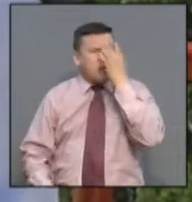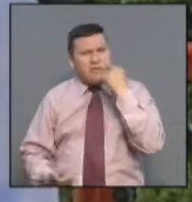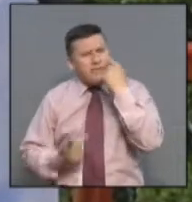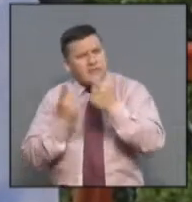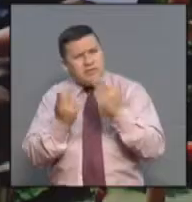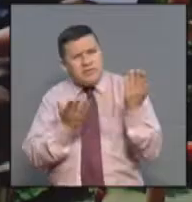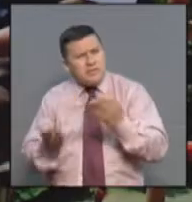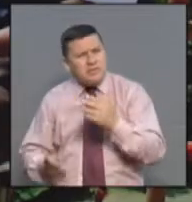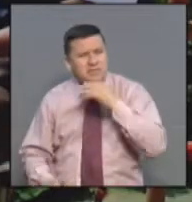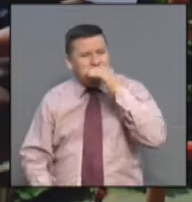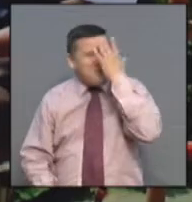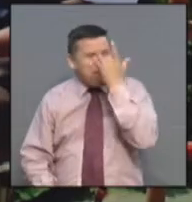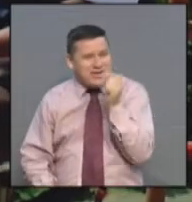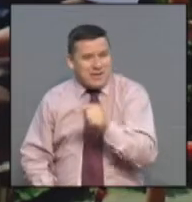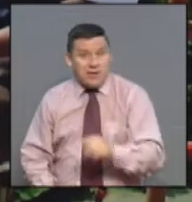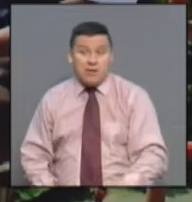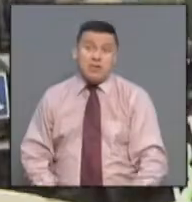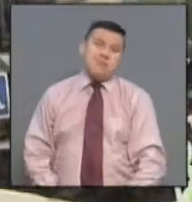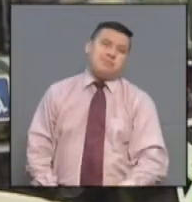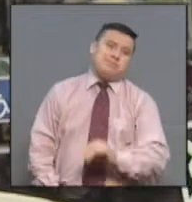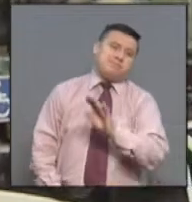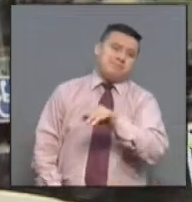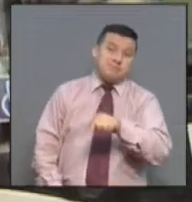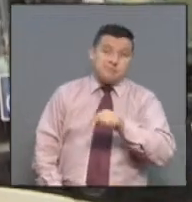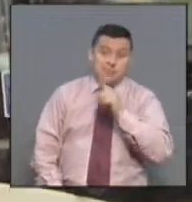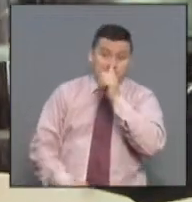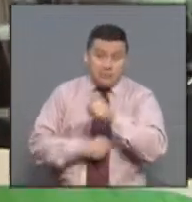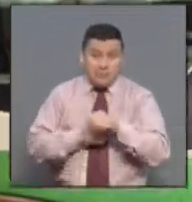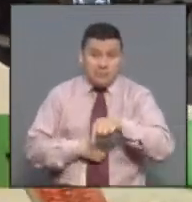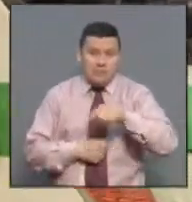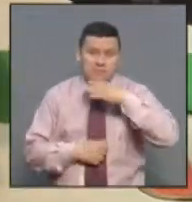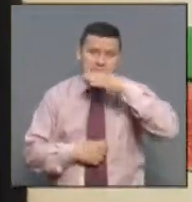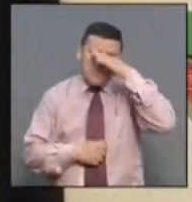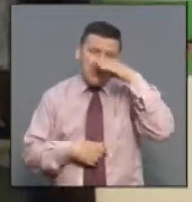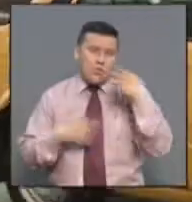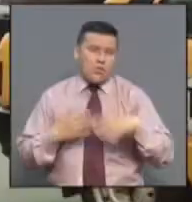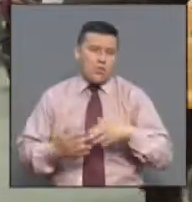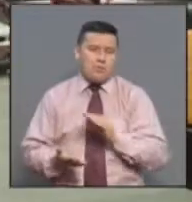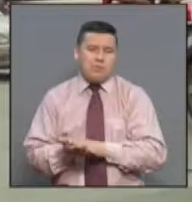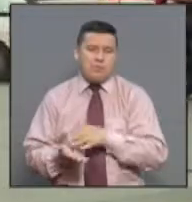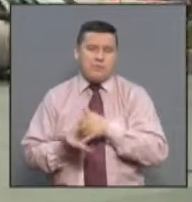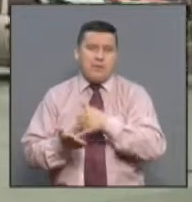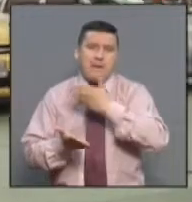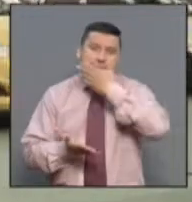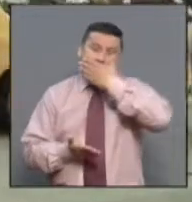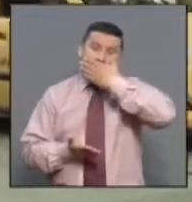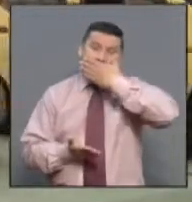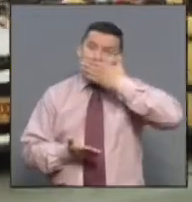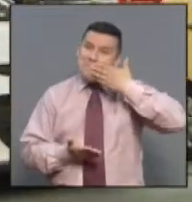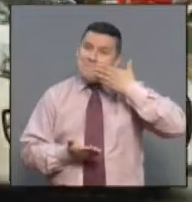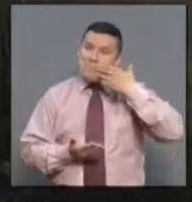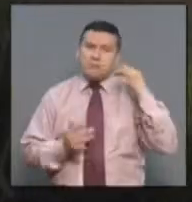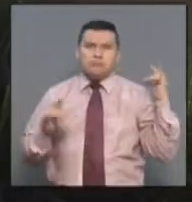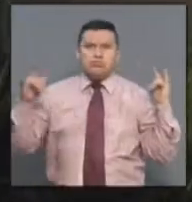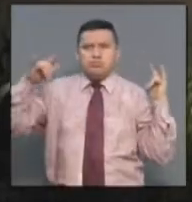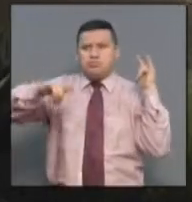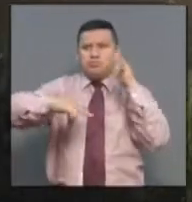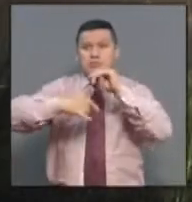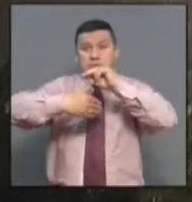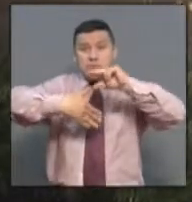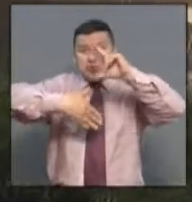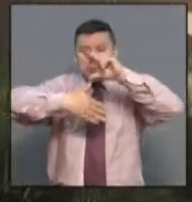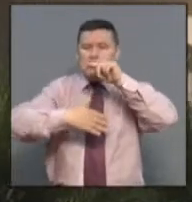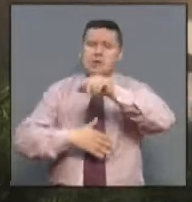Medellín, directora. JJ, ¿no? Este año Medellín se ha ganado un gran premio de mejor destino turístico de